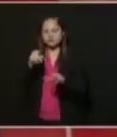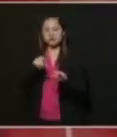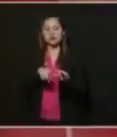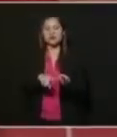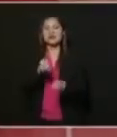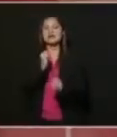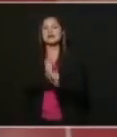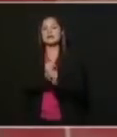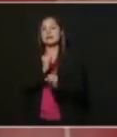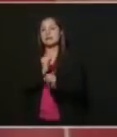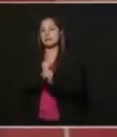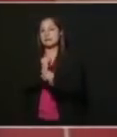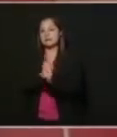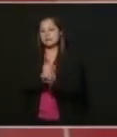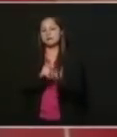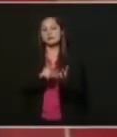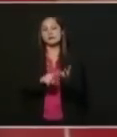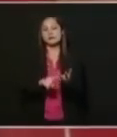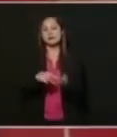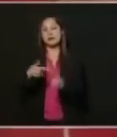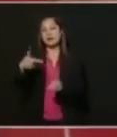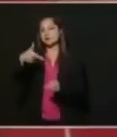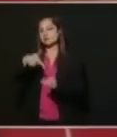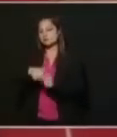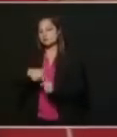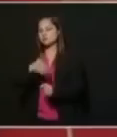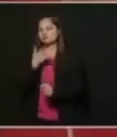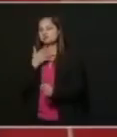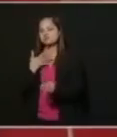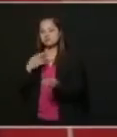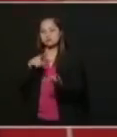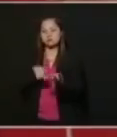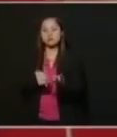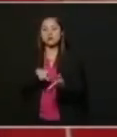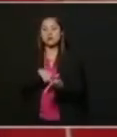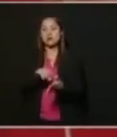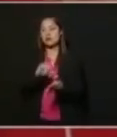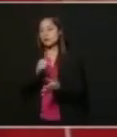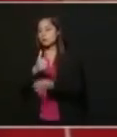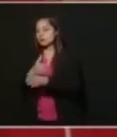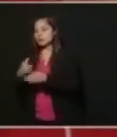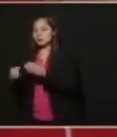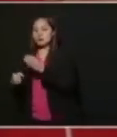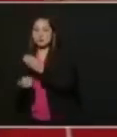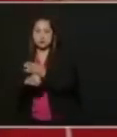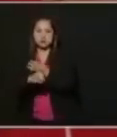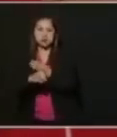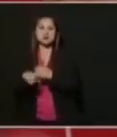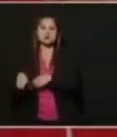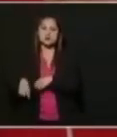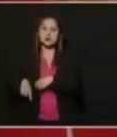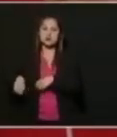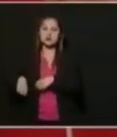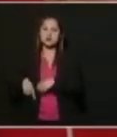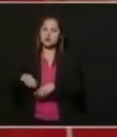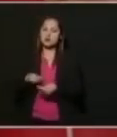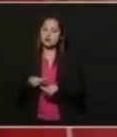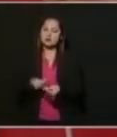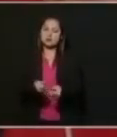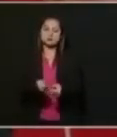de internet, en gasolinas y otros insumos pagados por el